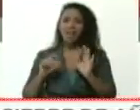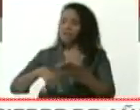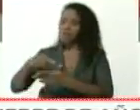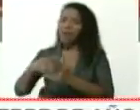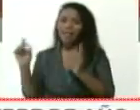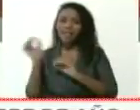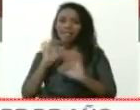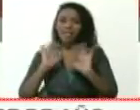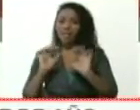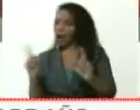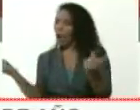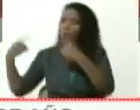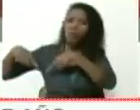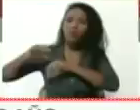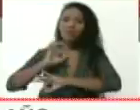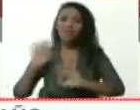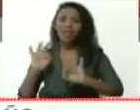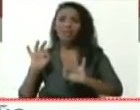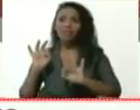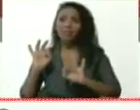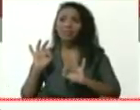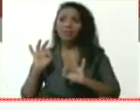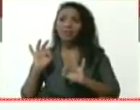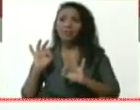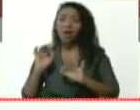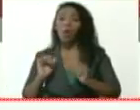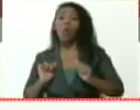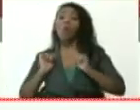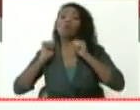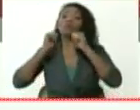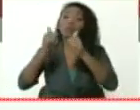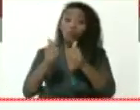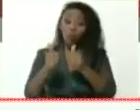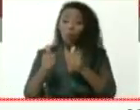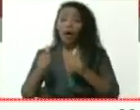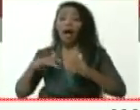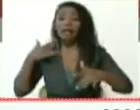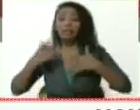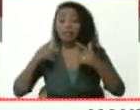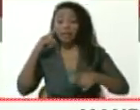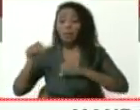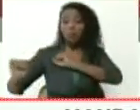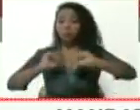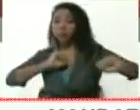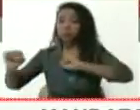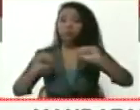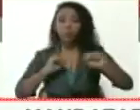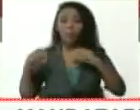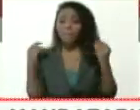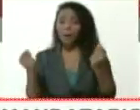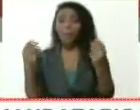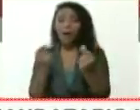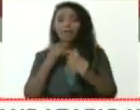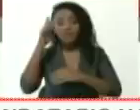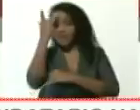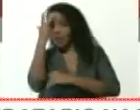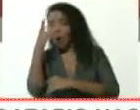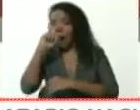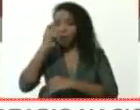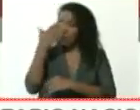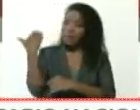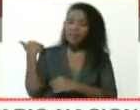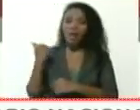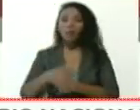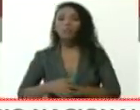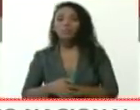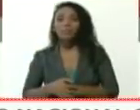acuerdo. Y se comenzó a activar este plan que hemos vivido desde febrero del año pasado. O